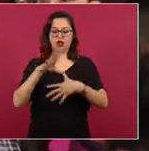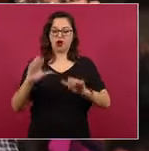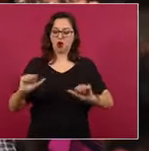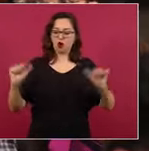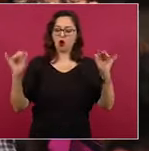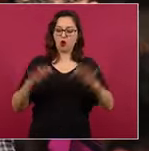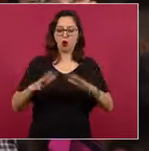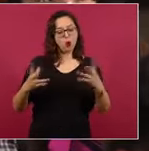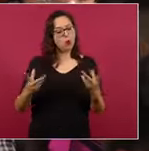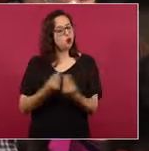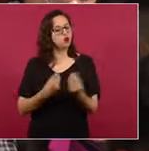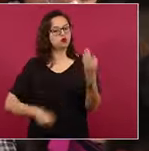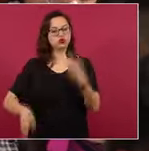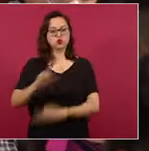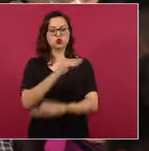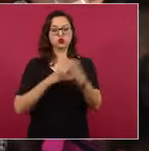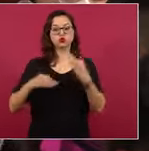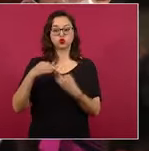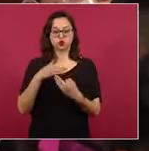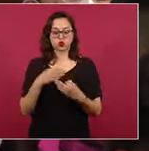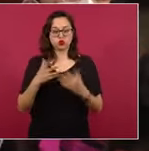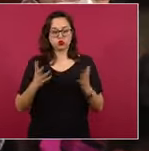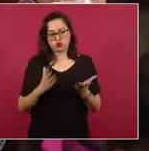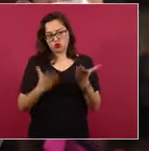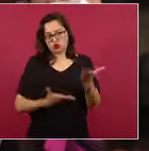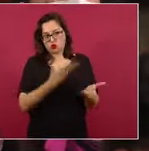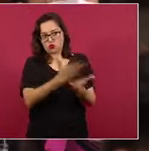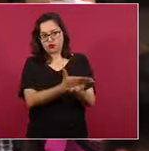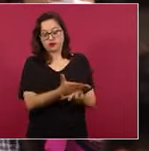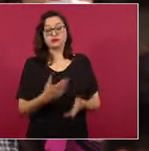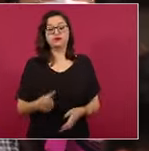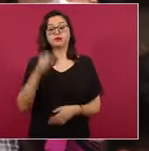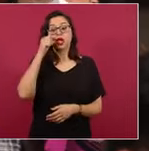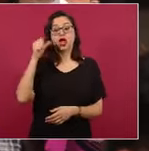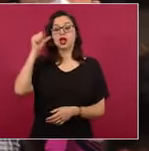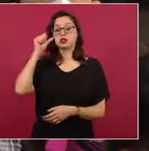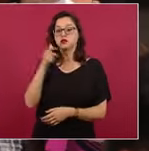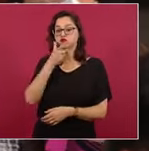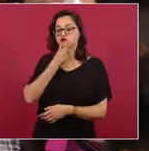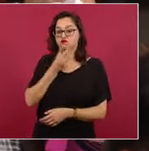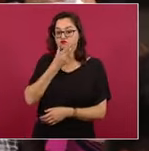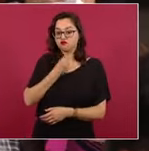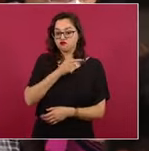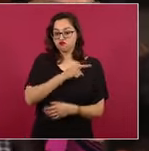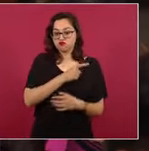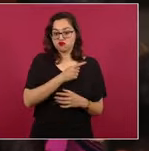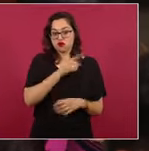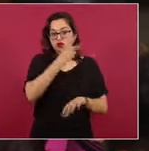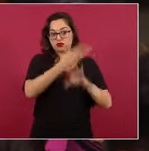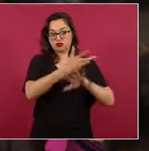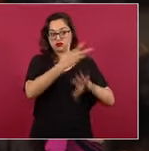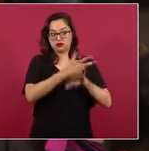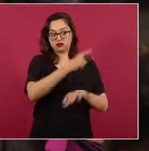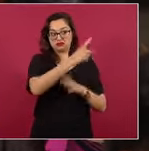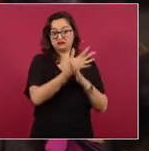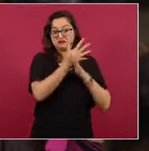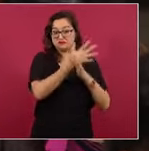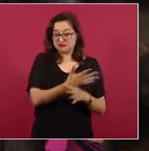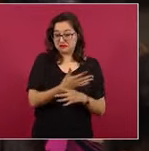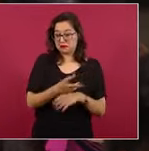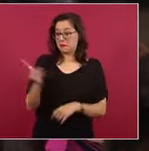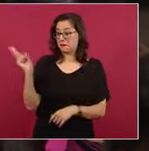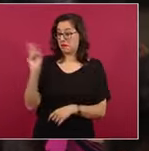que está encargado de asuntos para la región, Brian Nichols, dijo que no iba a haber invitaciones, al menos para Venezuela, Cuba y